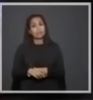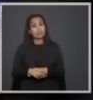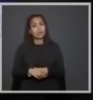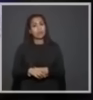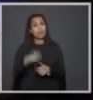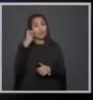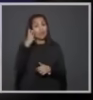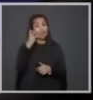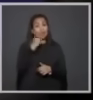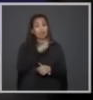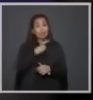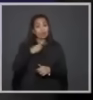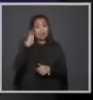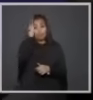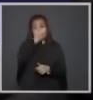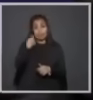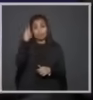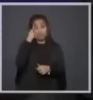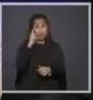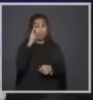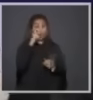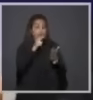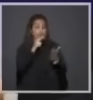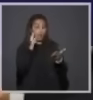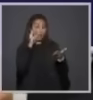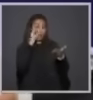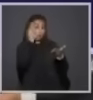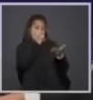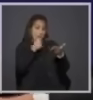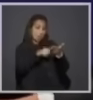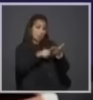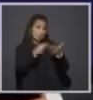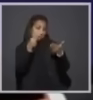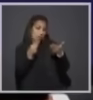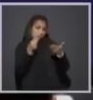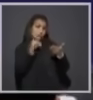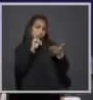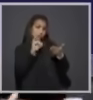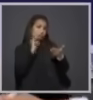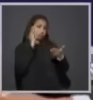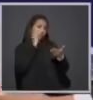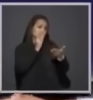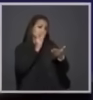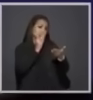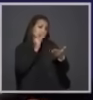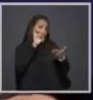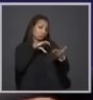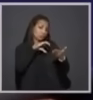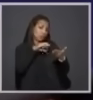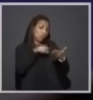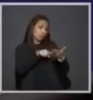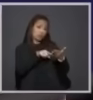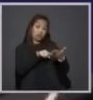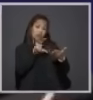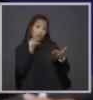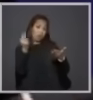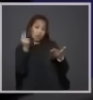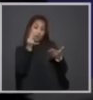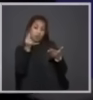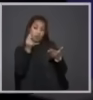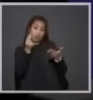de juicio práctico. Es decir, si es negocio para la nación, vámonos, adelante. Si no es negocio para la